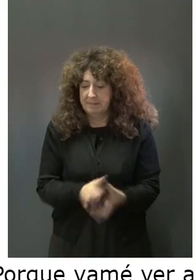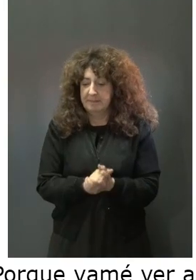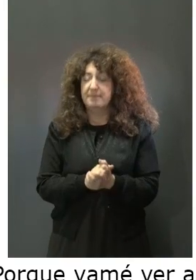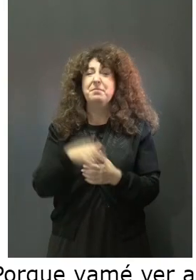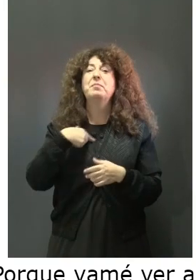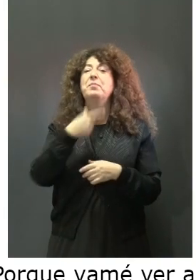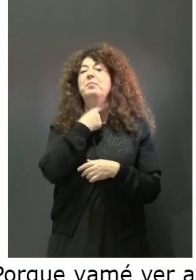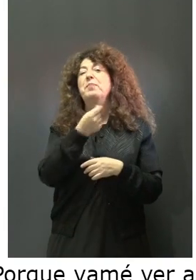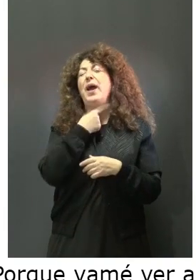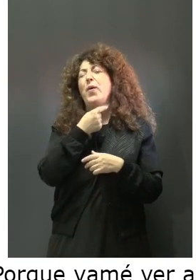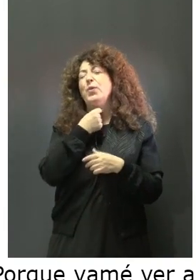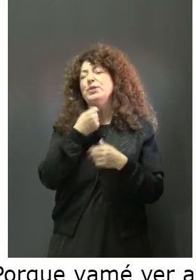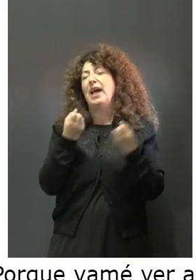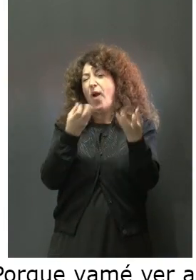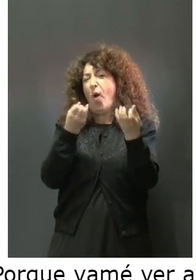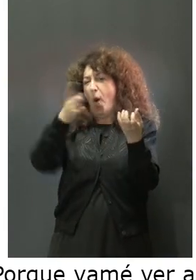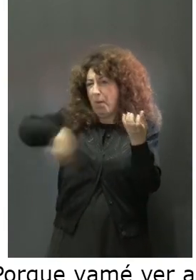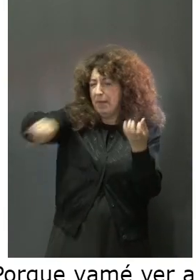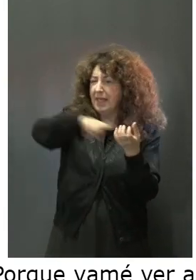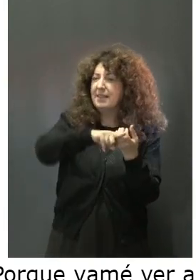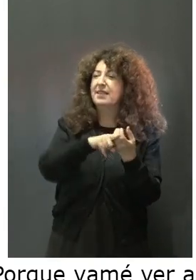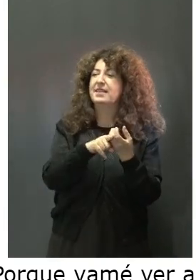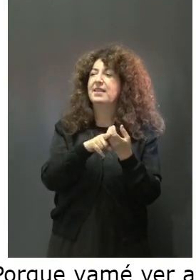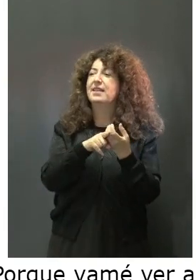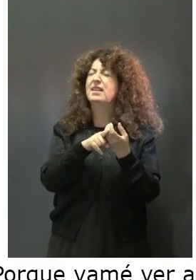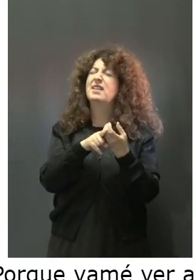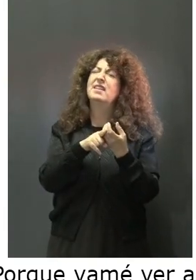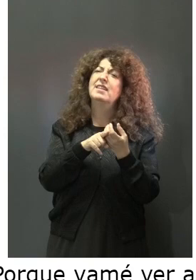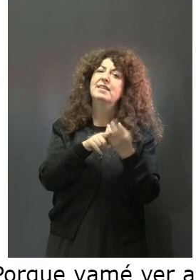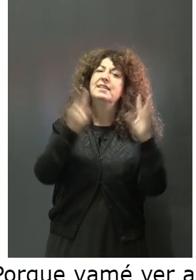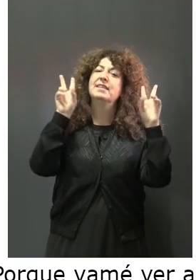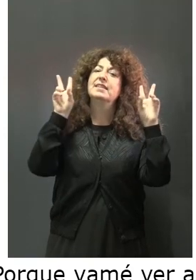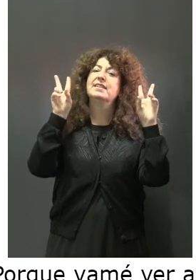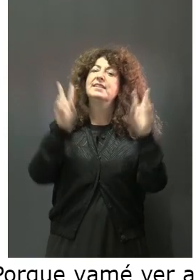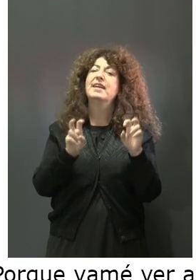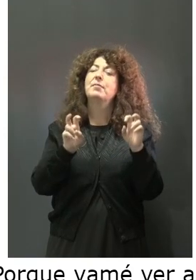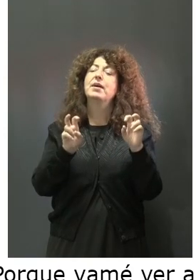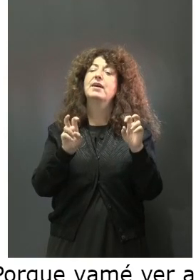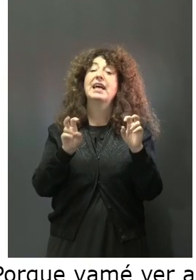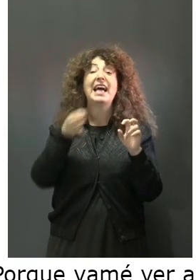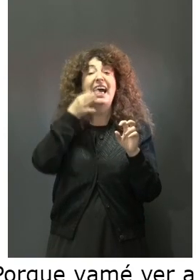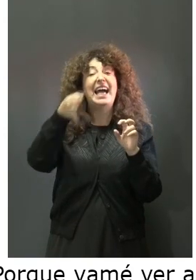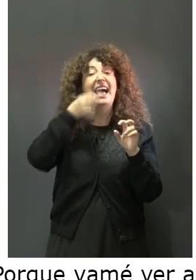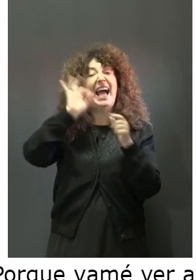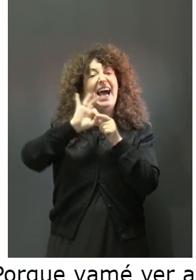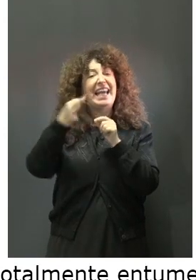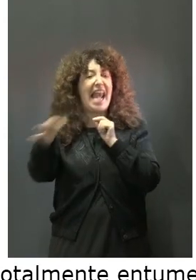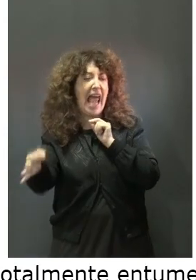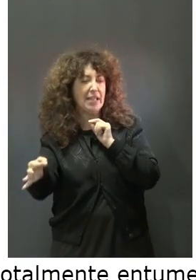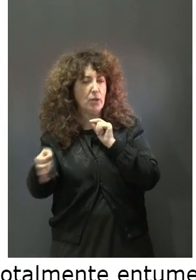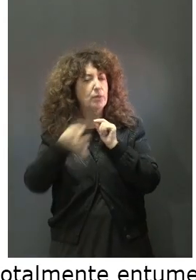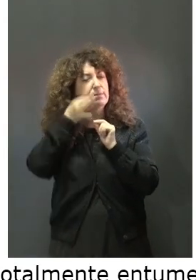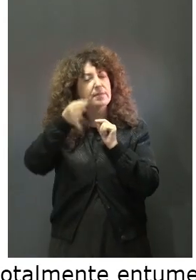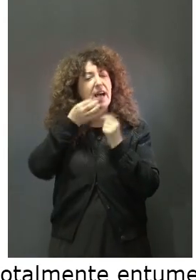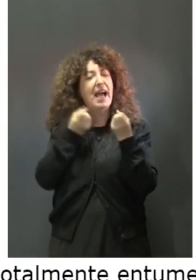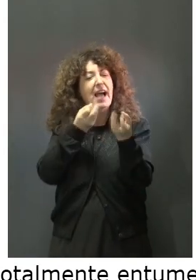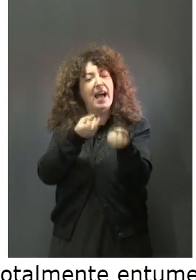que me gustaría comentar es cómo crear un relato, o sea, es como crear un relato